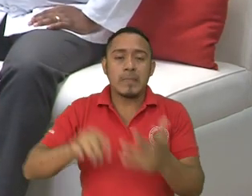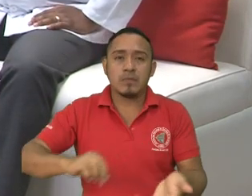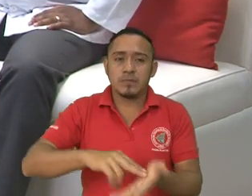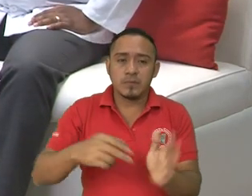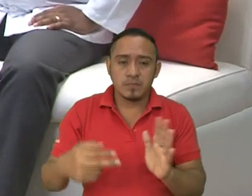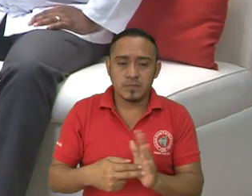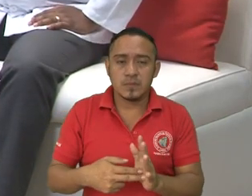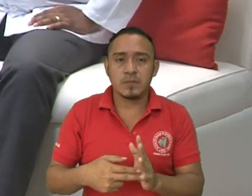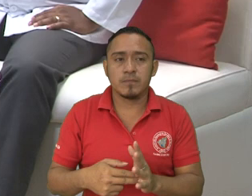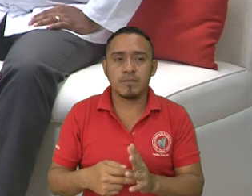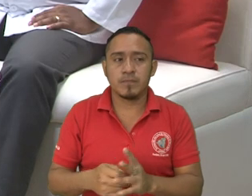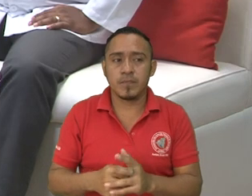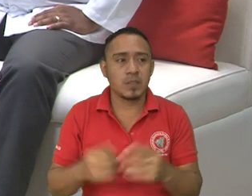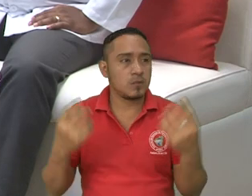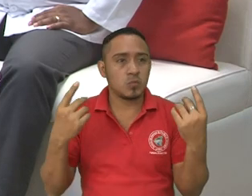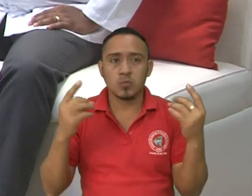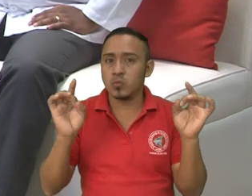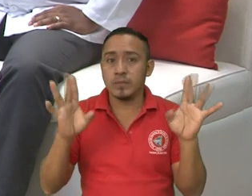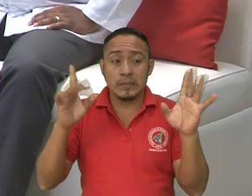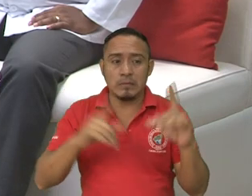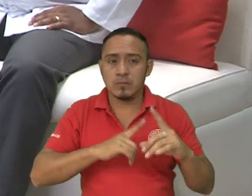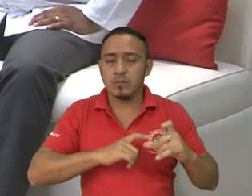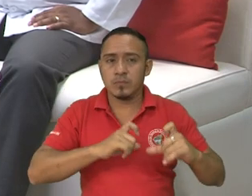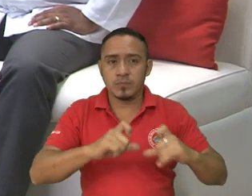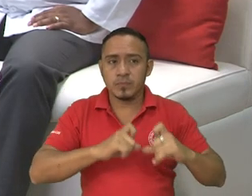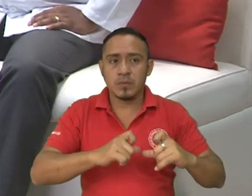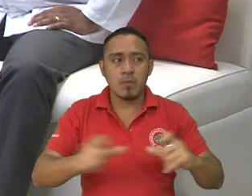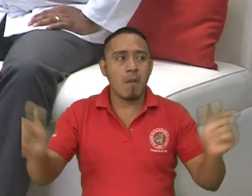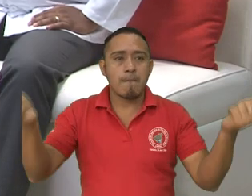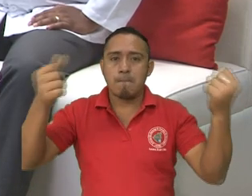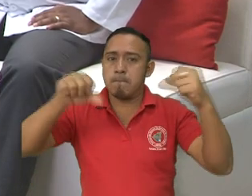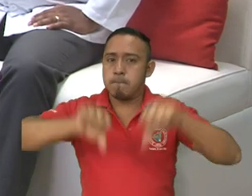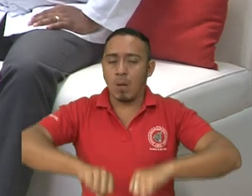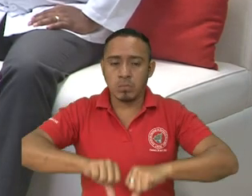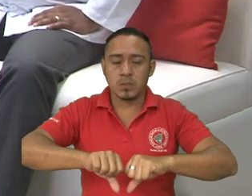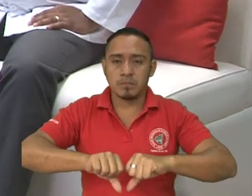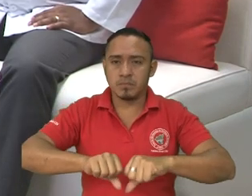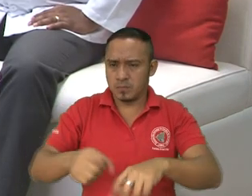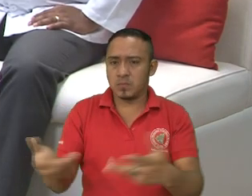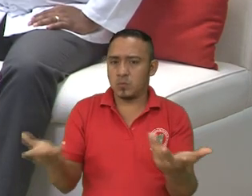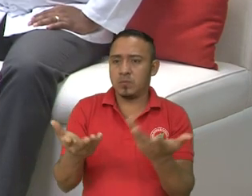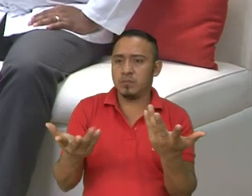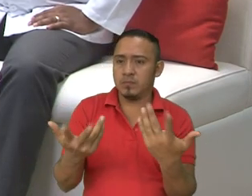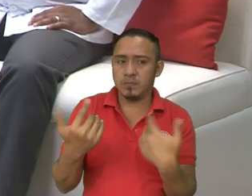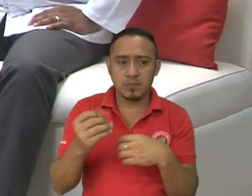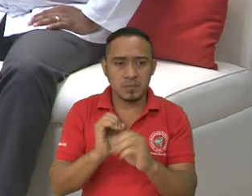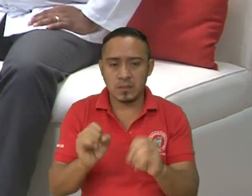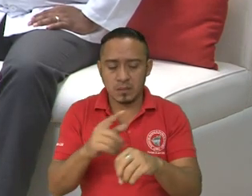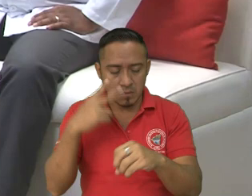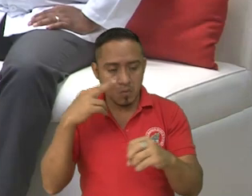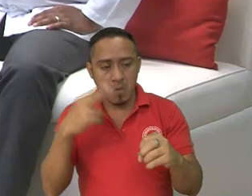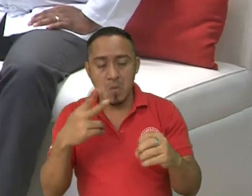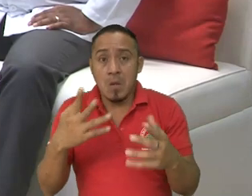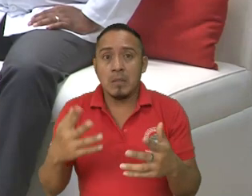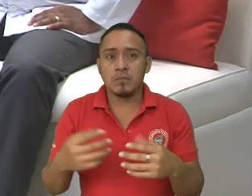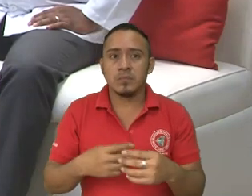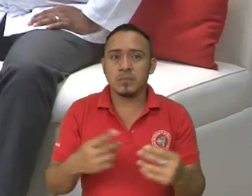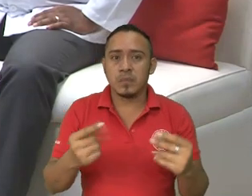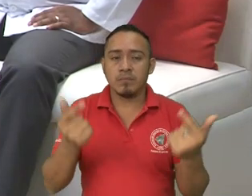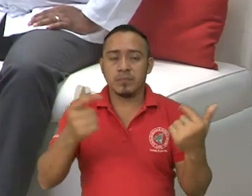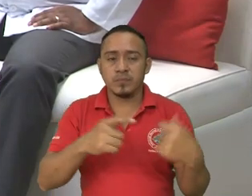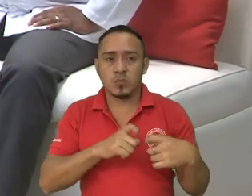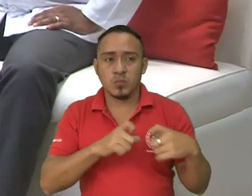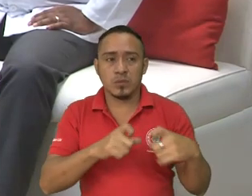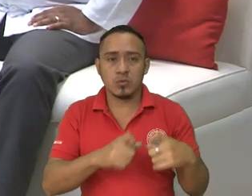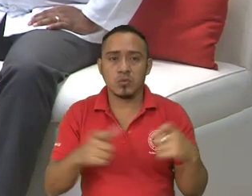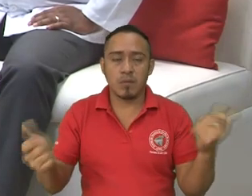presentación inesperada de una parada cardíaca. Sin causa aparente, sin previa identificación, el corazón deja